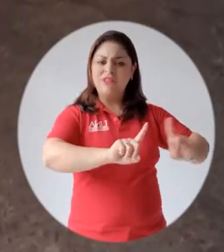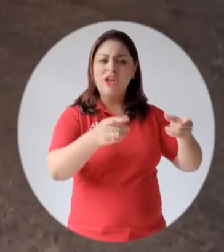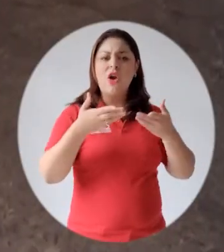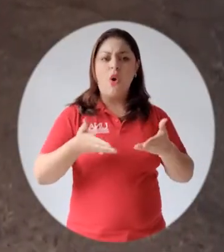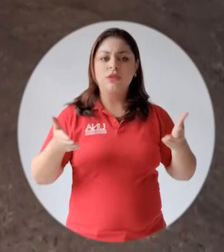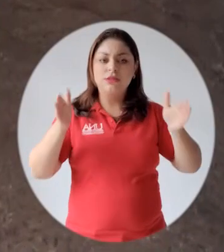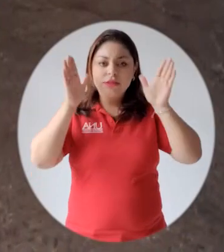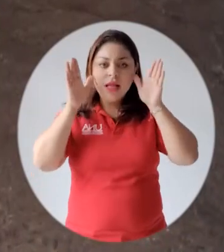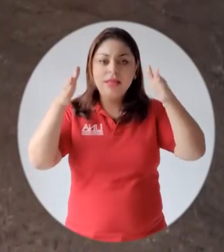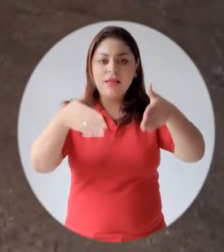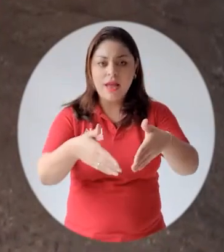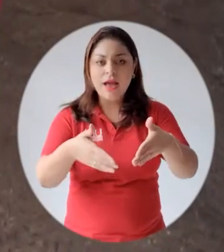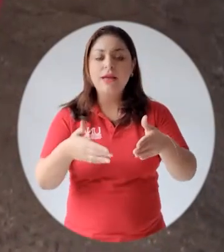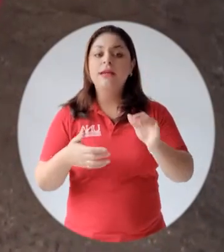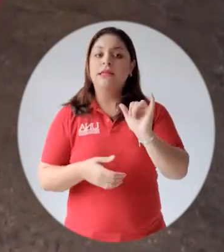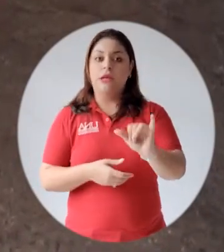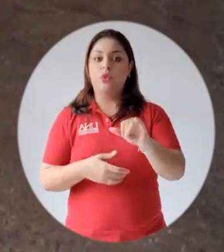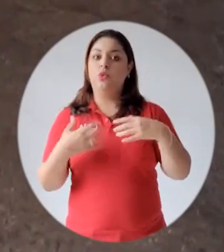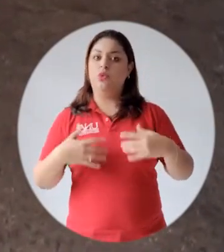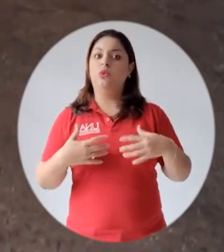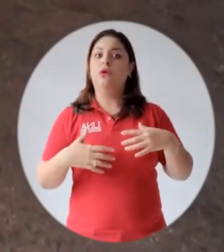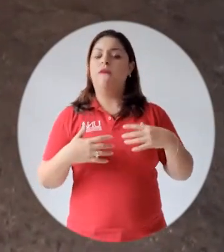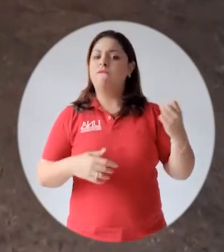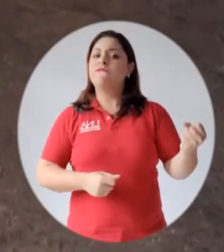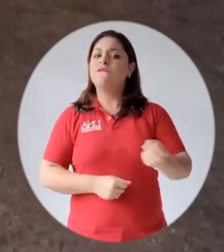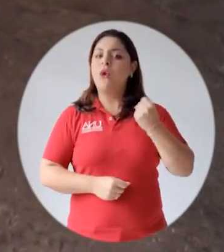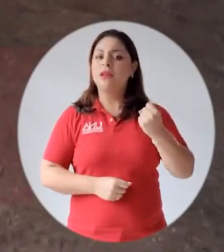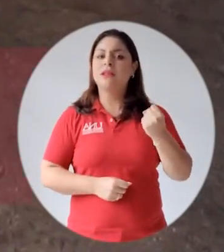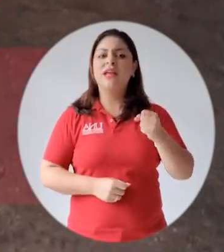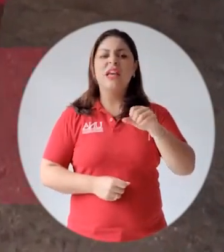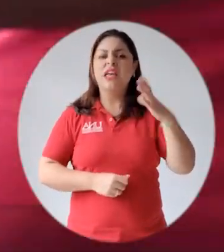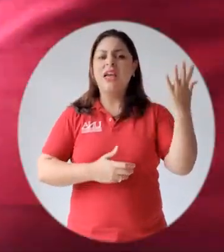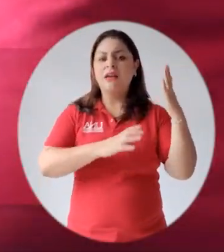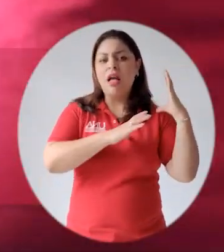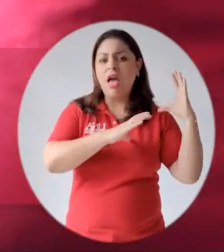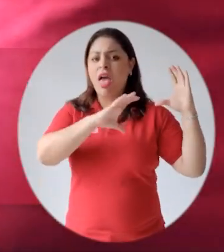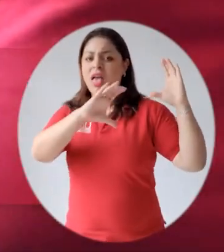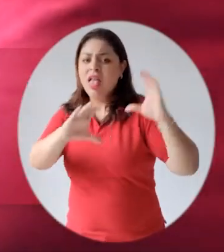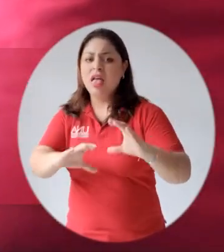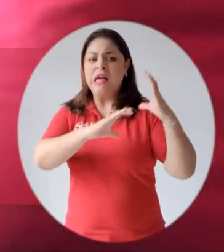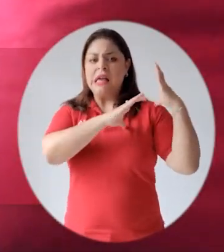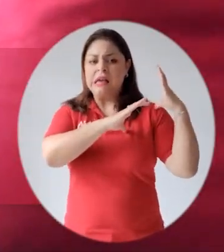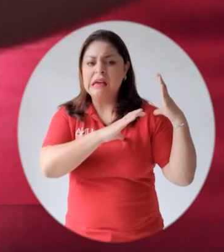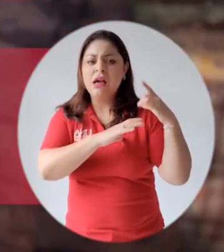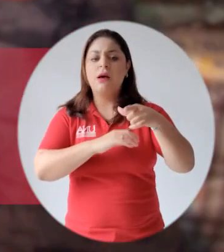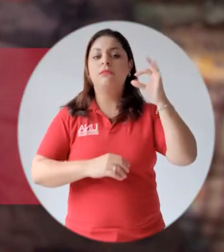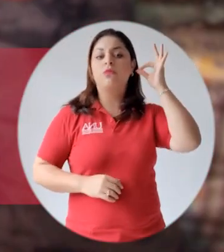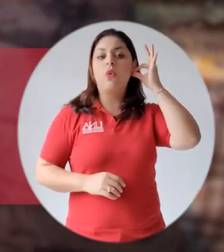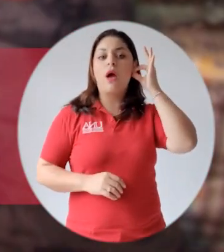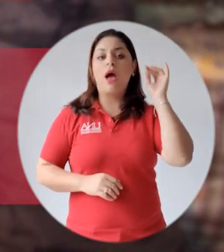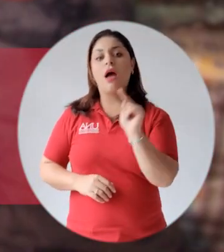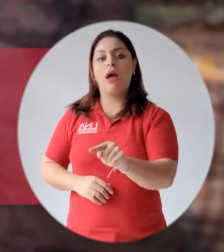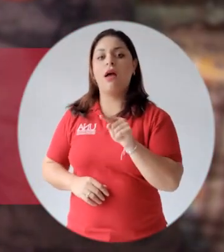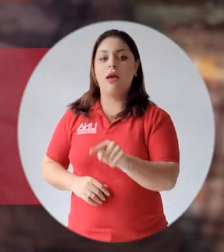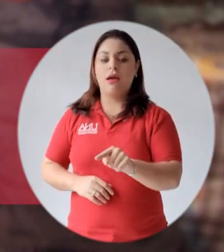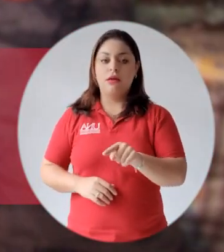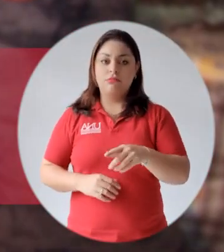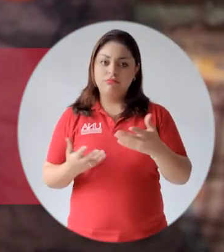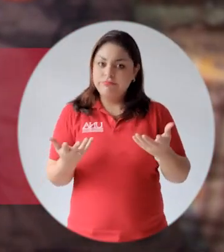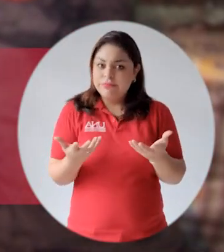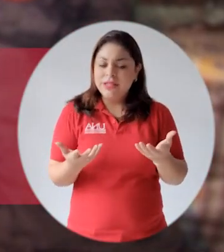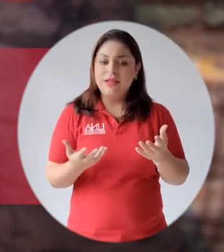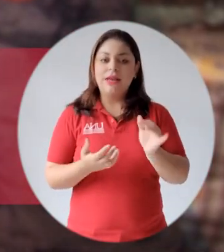dedicamos y cómo siguen siendo muy marcadas aquellas que se les recargan de manera prioritaria a las mujeres y que de una